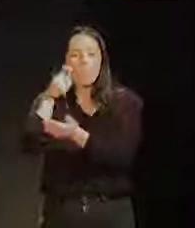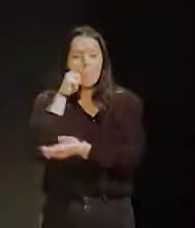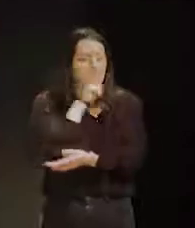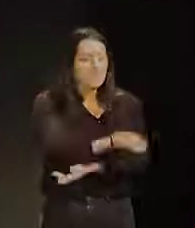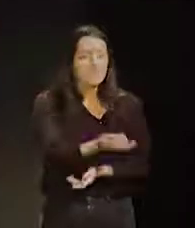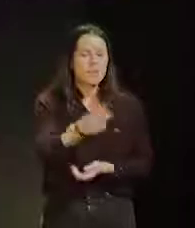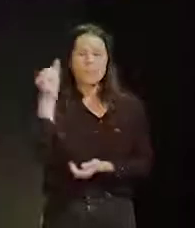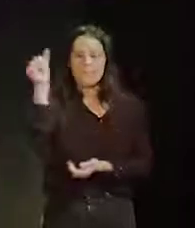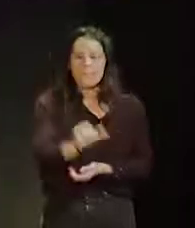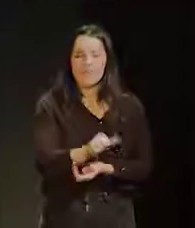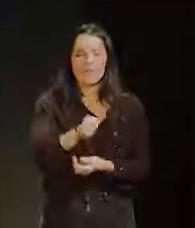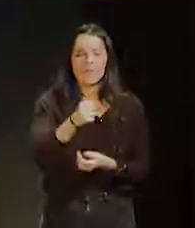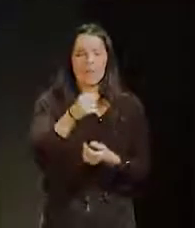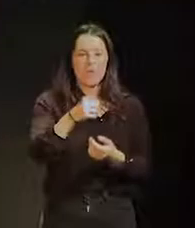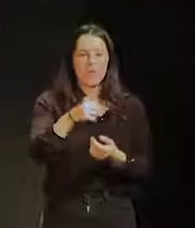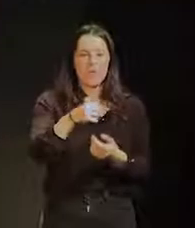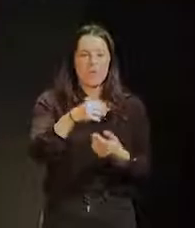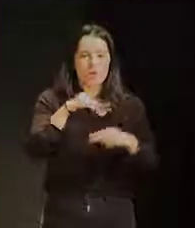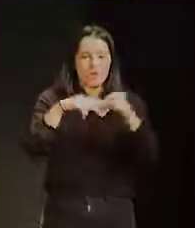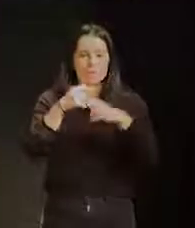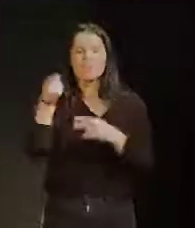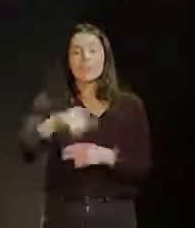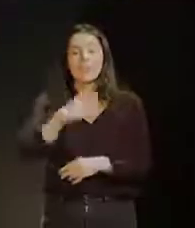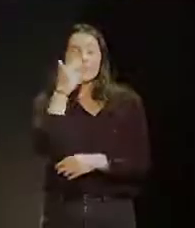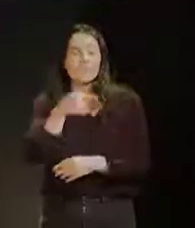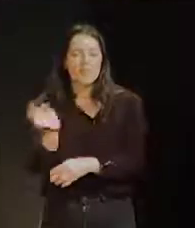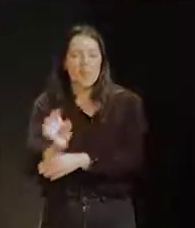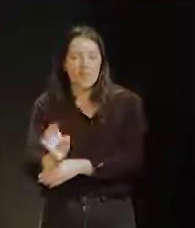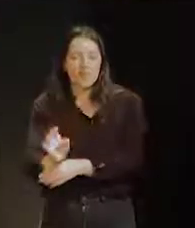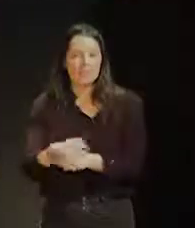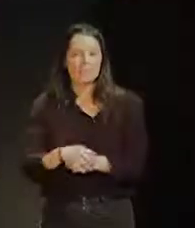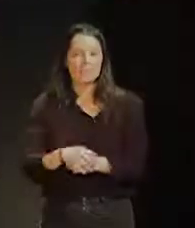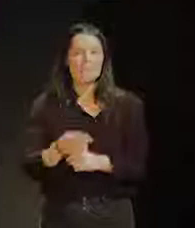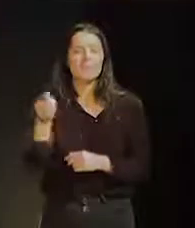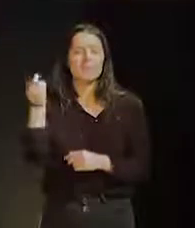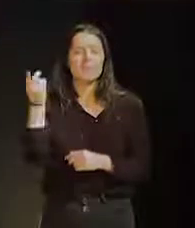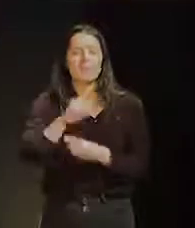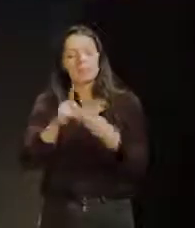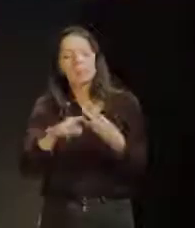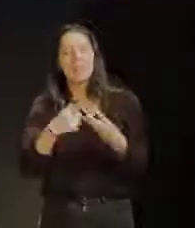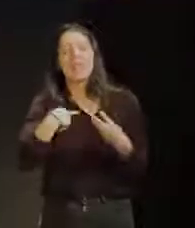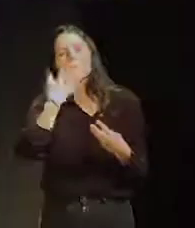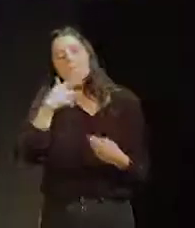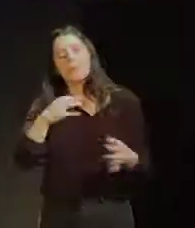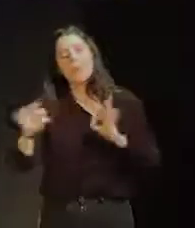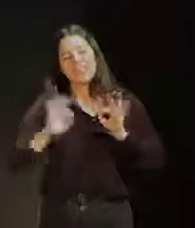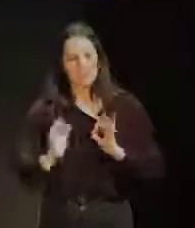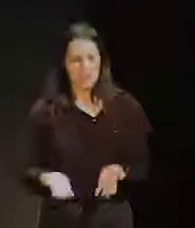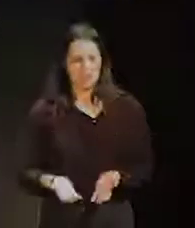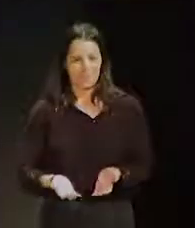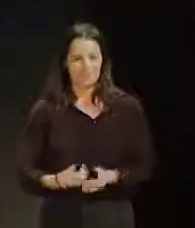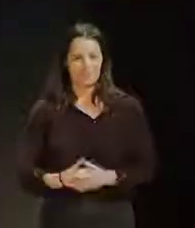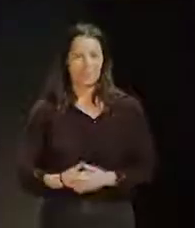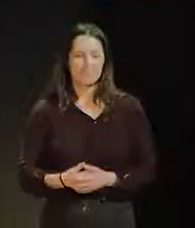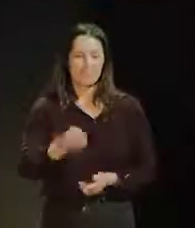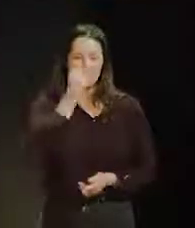video, instalaciones. Me gusta muchísimo el cinema. Y después me gusta el teatro. Es un poco...